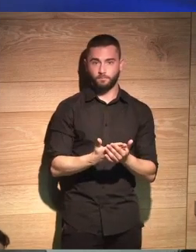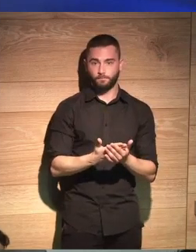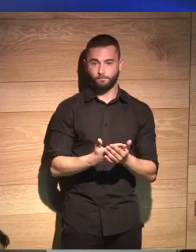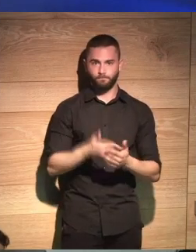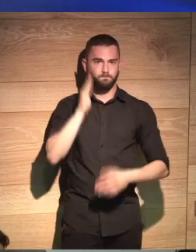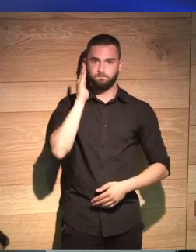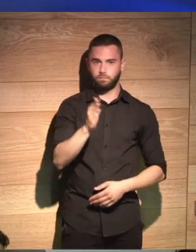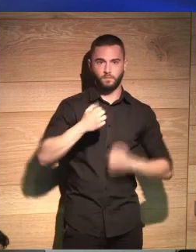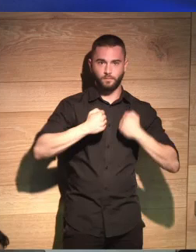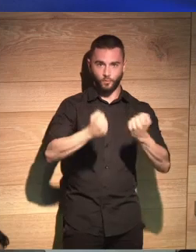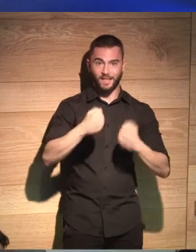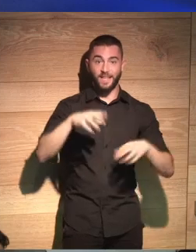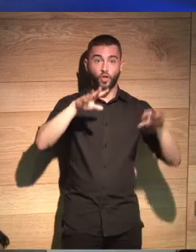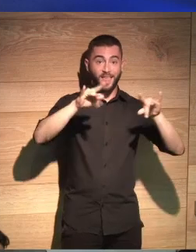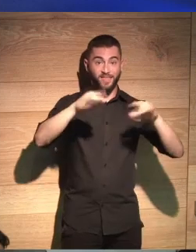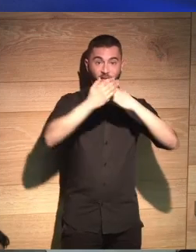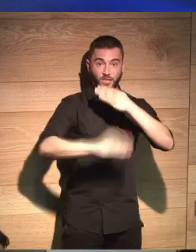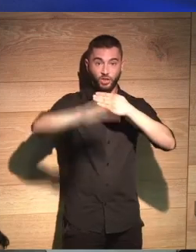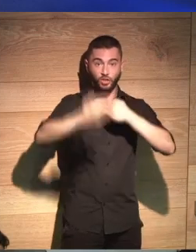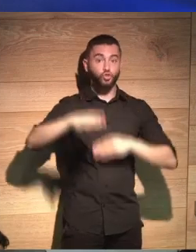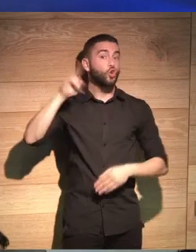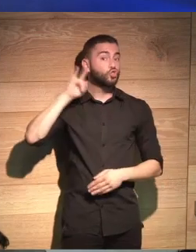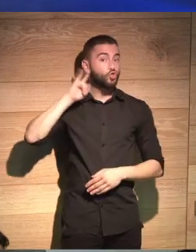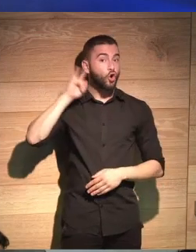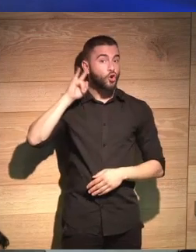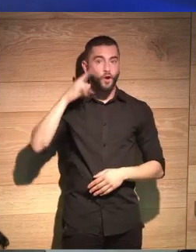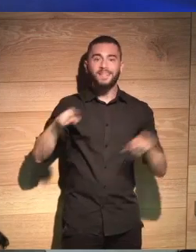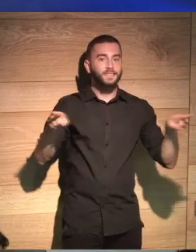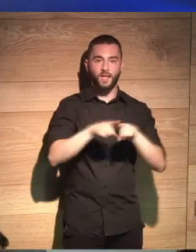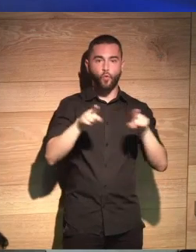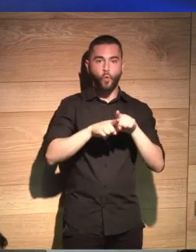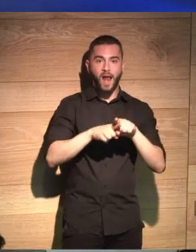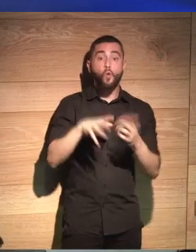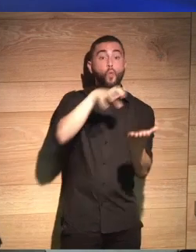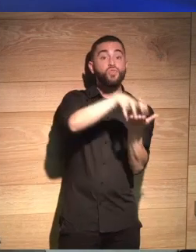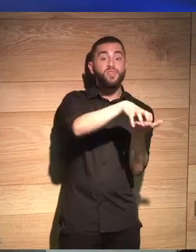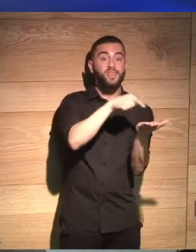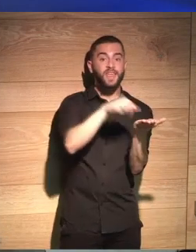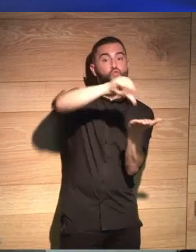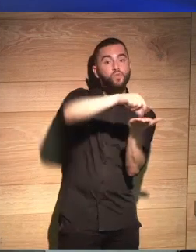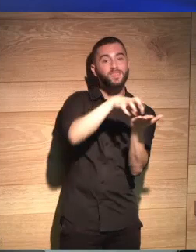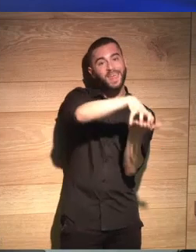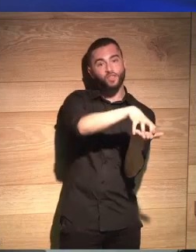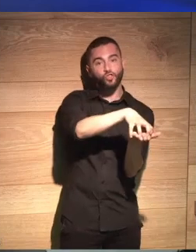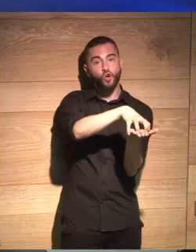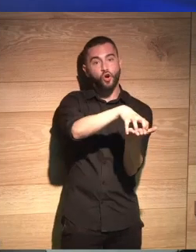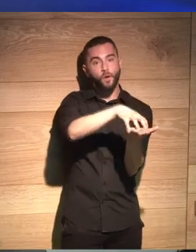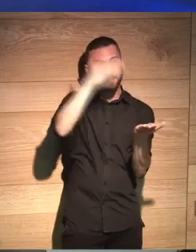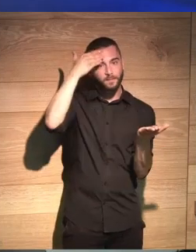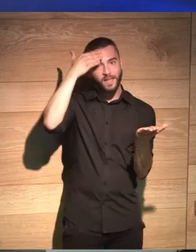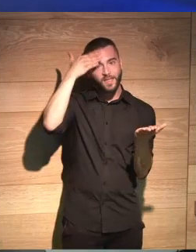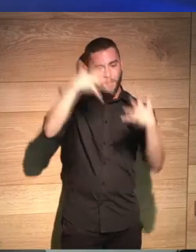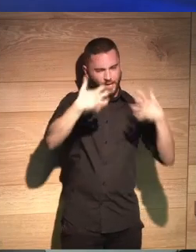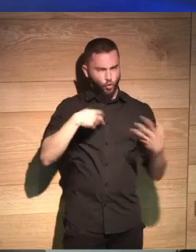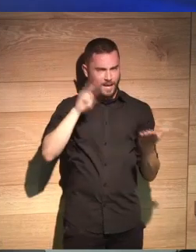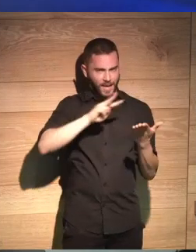Desierto Sonoro es exactamente esto. Tiene un centro, que yo creo que es el fragmento que he leído, uno de los centros principales, el